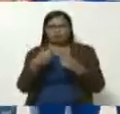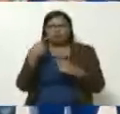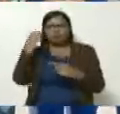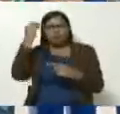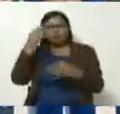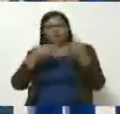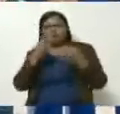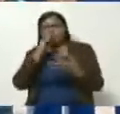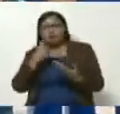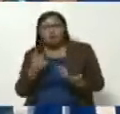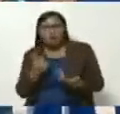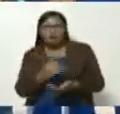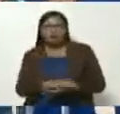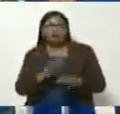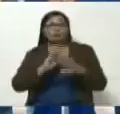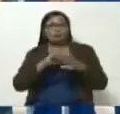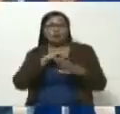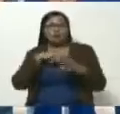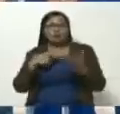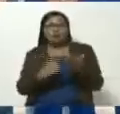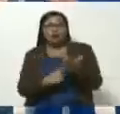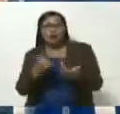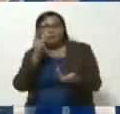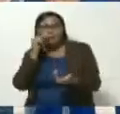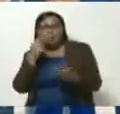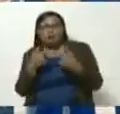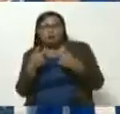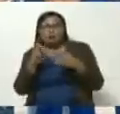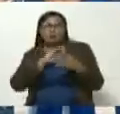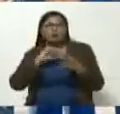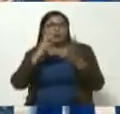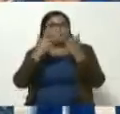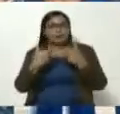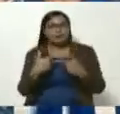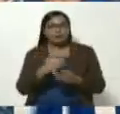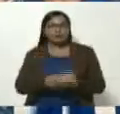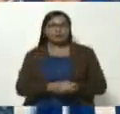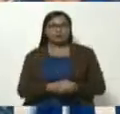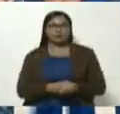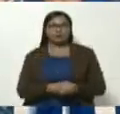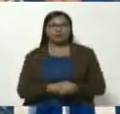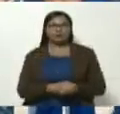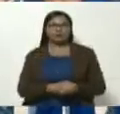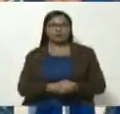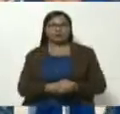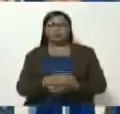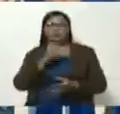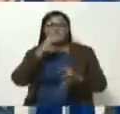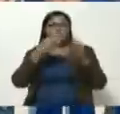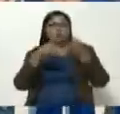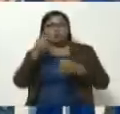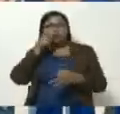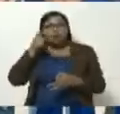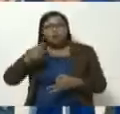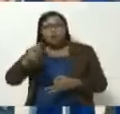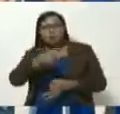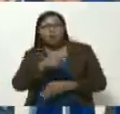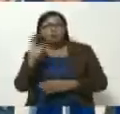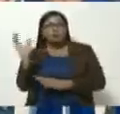justo. No es justo para nuestros hermanos de la empresa, no es justo para el pueblo